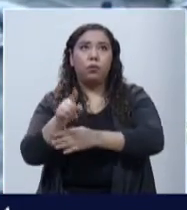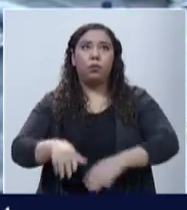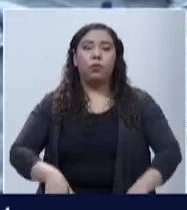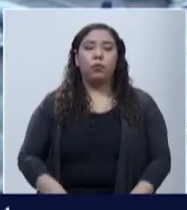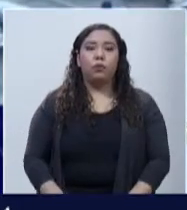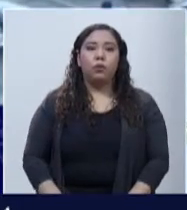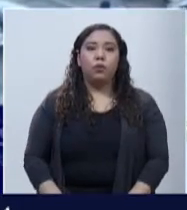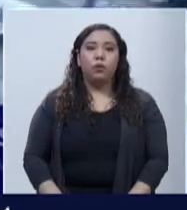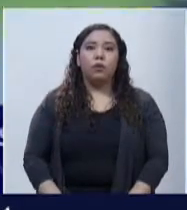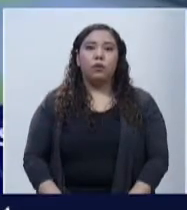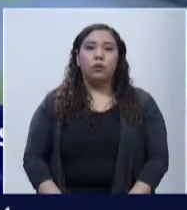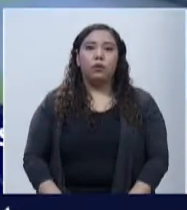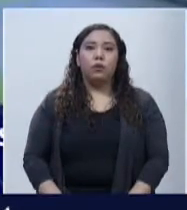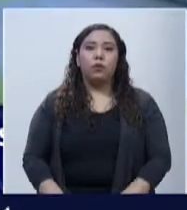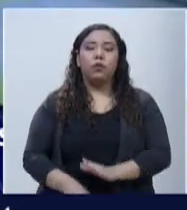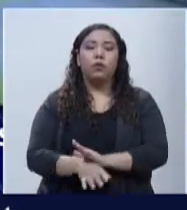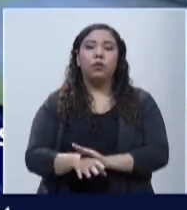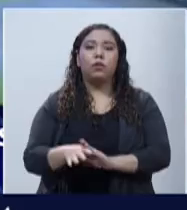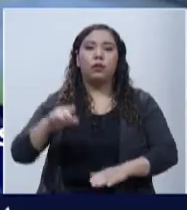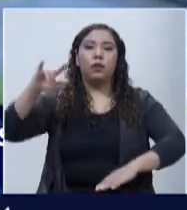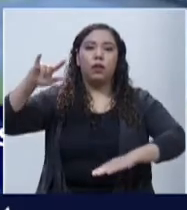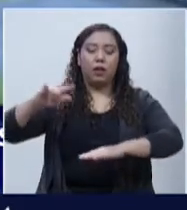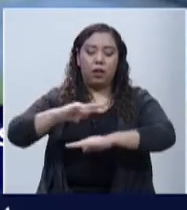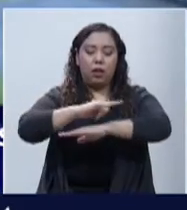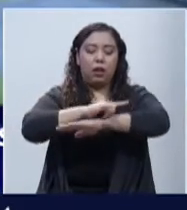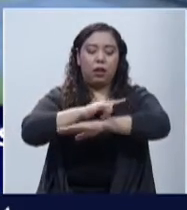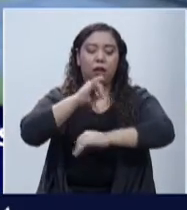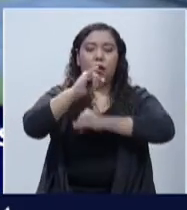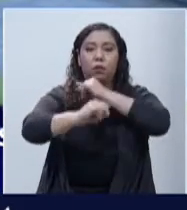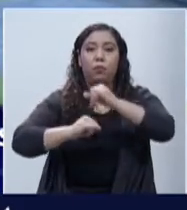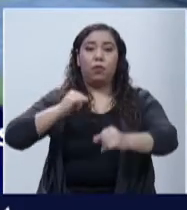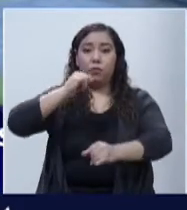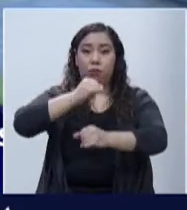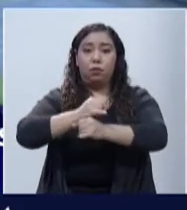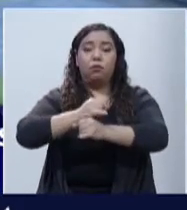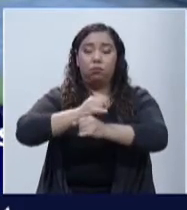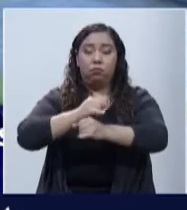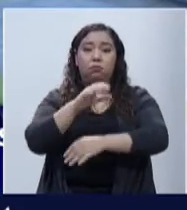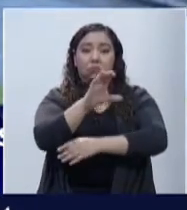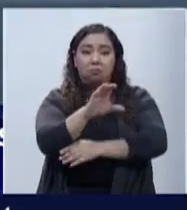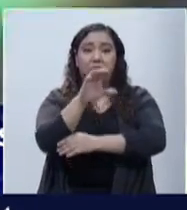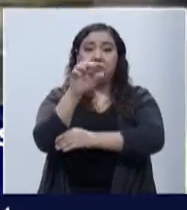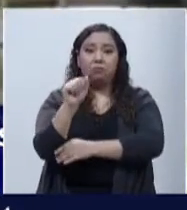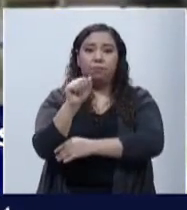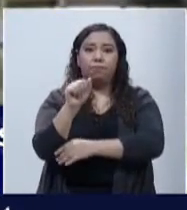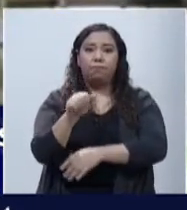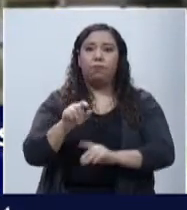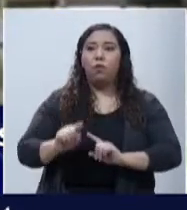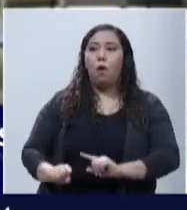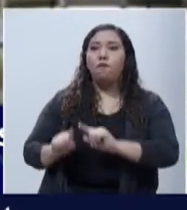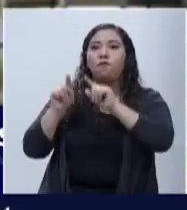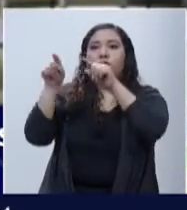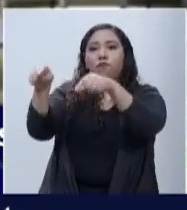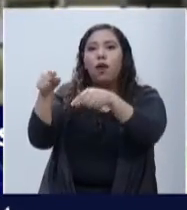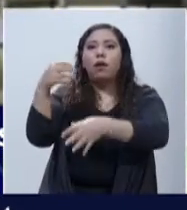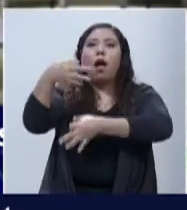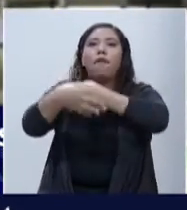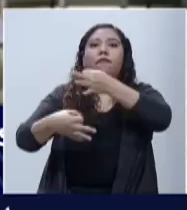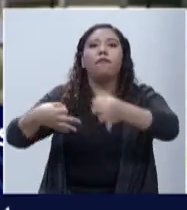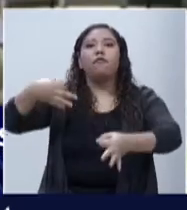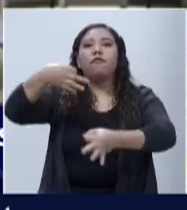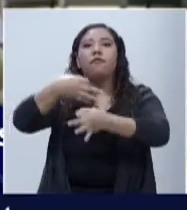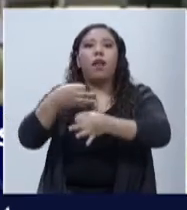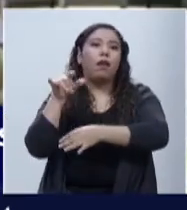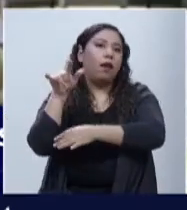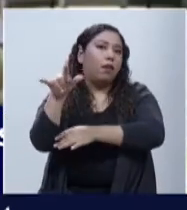las autoridades del aeropuerto internacional de palmerola participan exitosamente en reuters american 2021